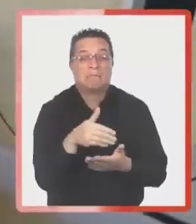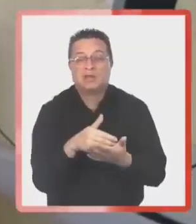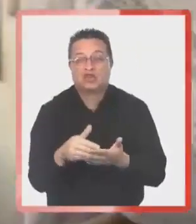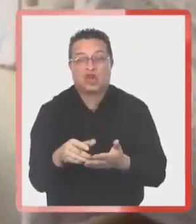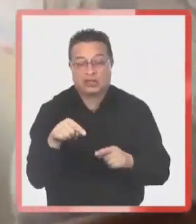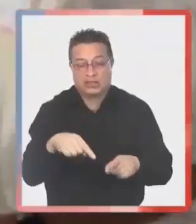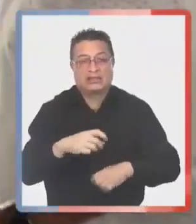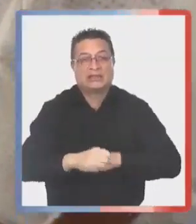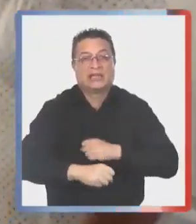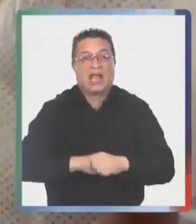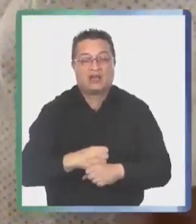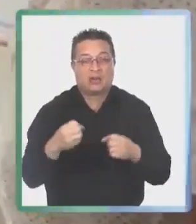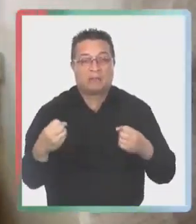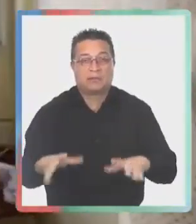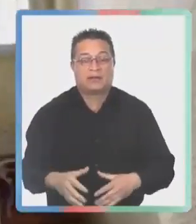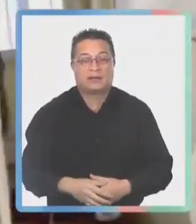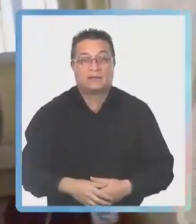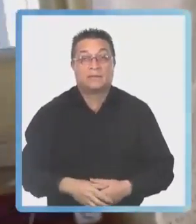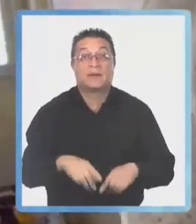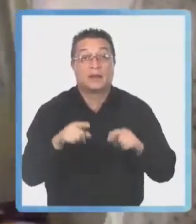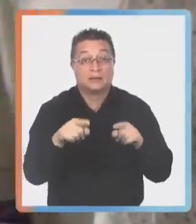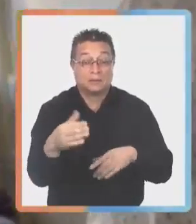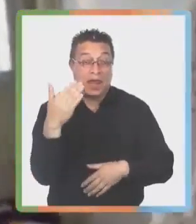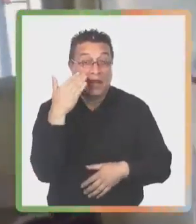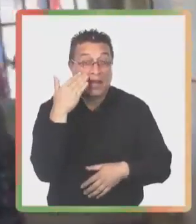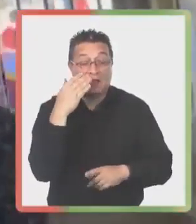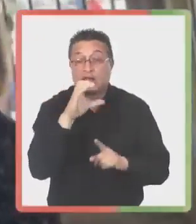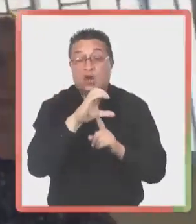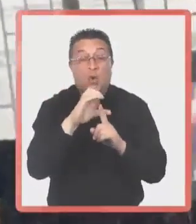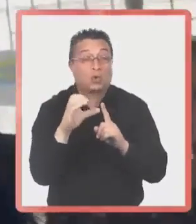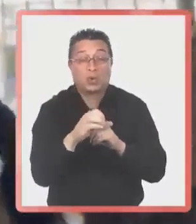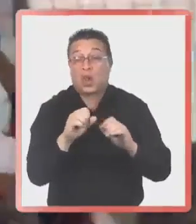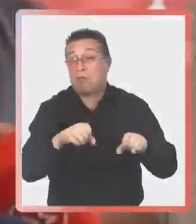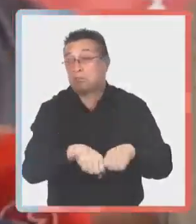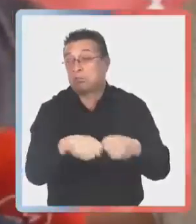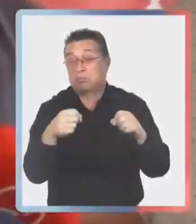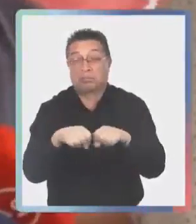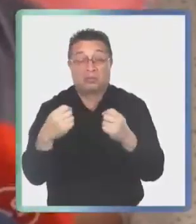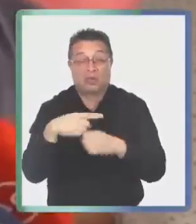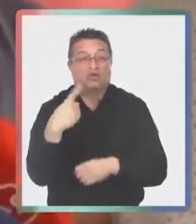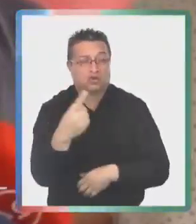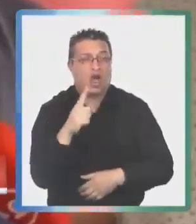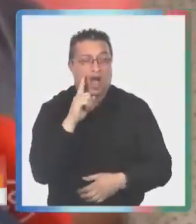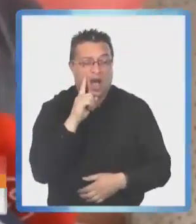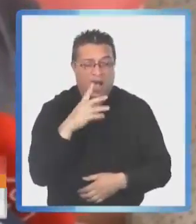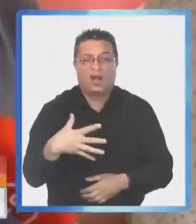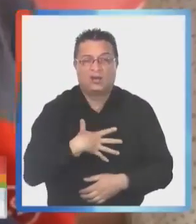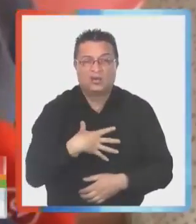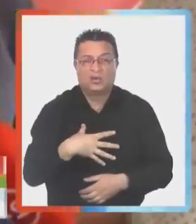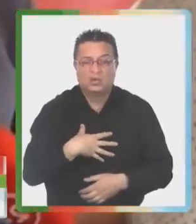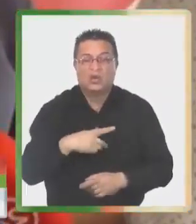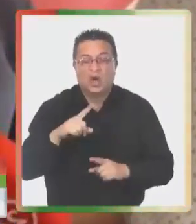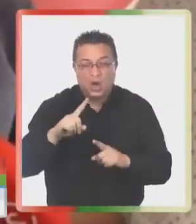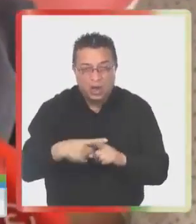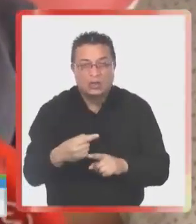100 millones en lo que va de este año. Esto es casi una cultura del terror porque tenemos temor